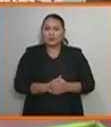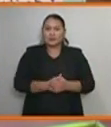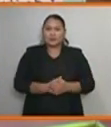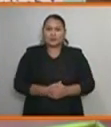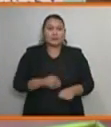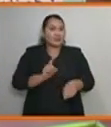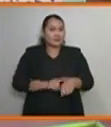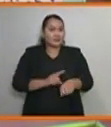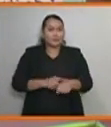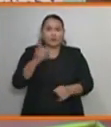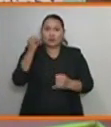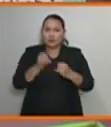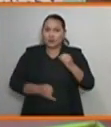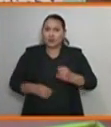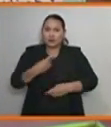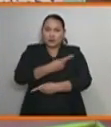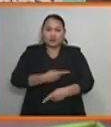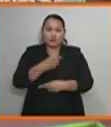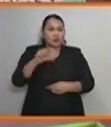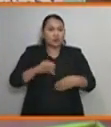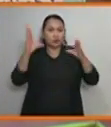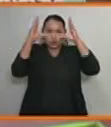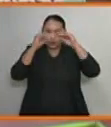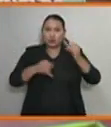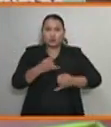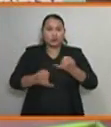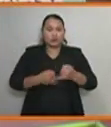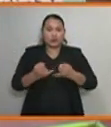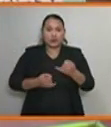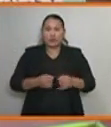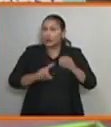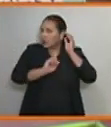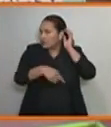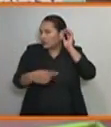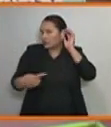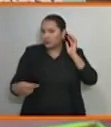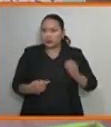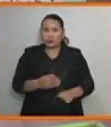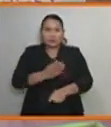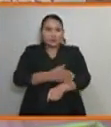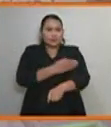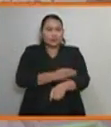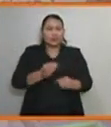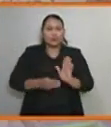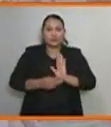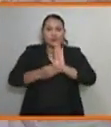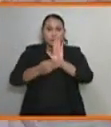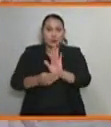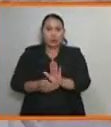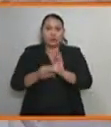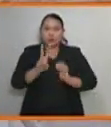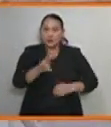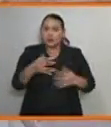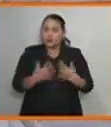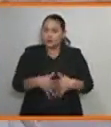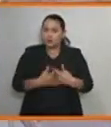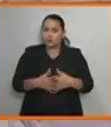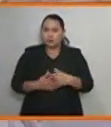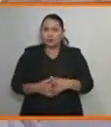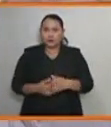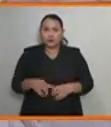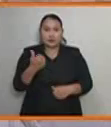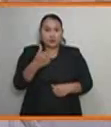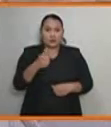vamos a finalizar la diversión de esta noche con nuestro juego de la diaria. Pero antes les muestro en una toma cerrada que ambas de nuestras máquinas contienen